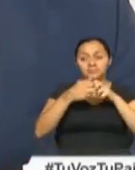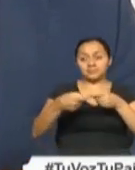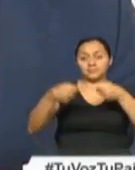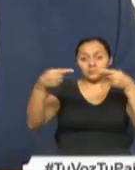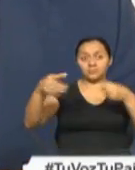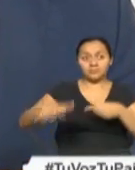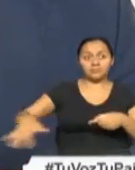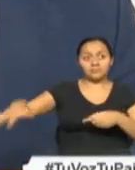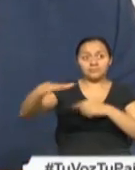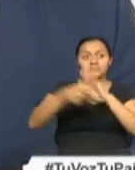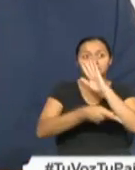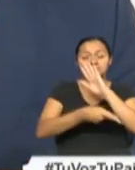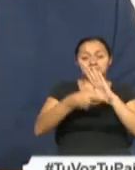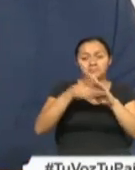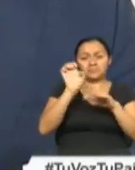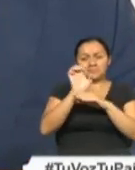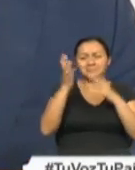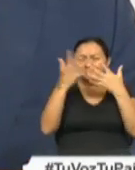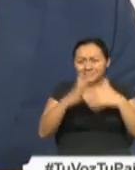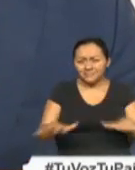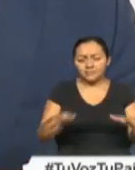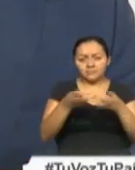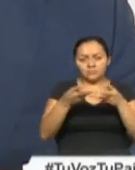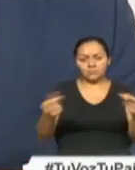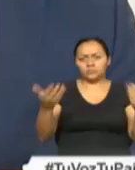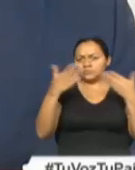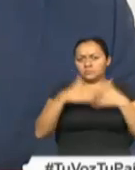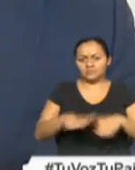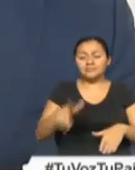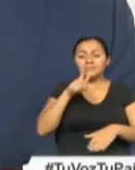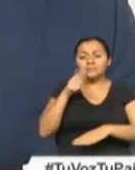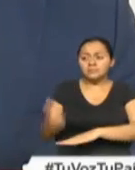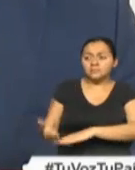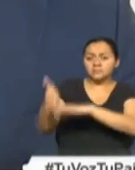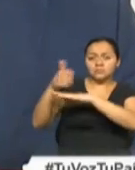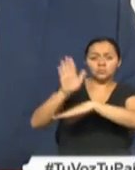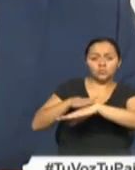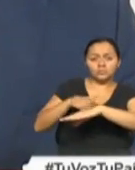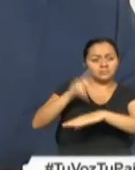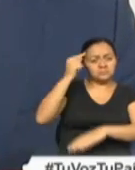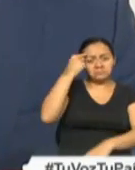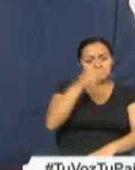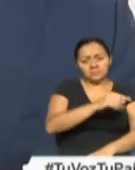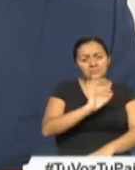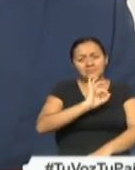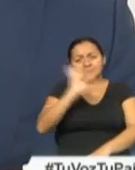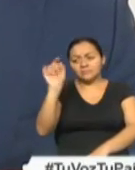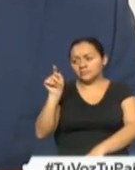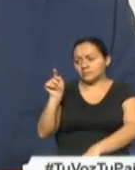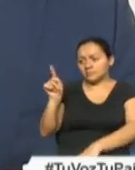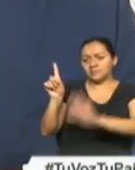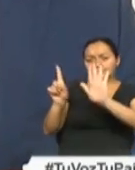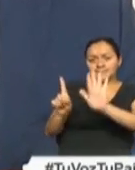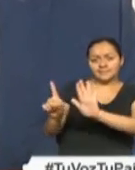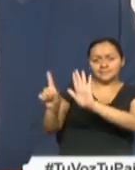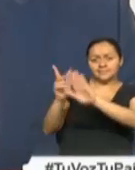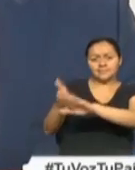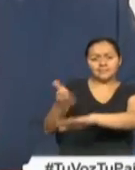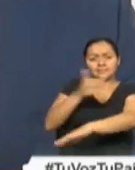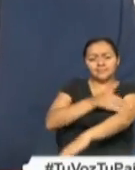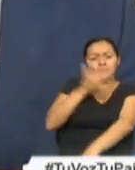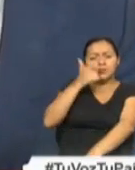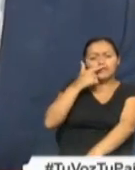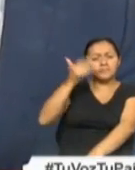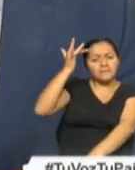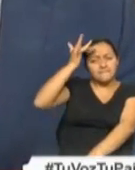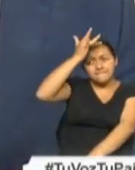el caso Petroecuador ya está resuelto. Y el cabecilla no es miembro del gobierno, es un social cristiano. Esto han tratado de